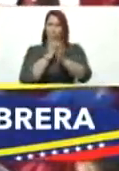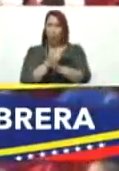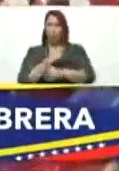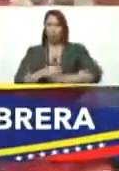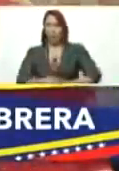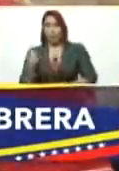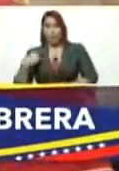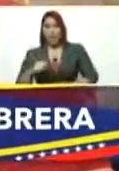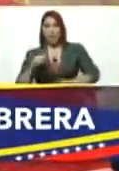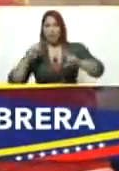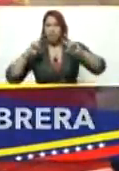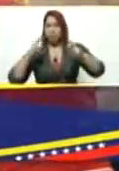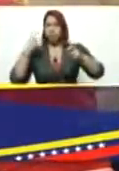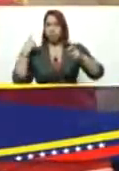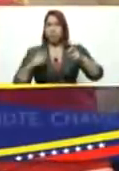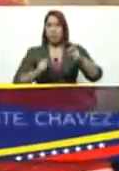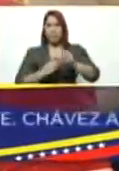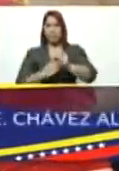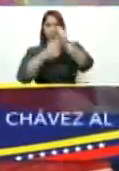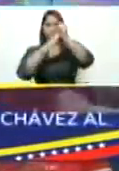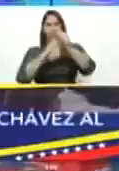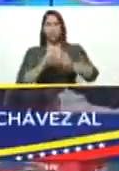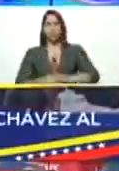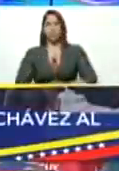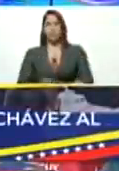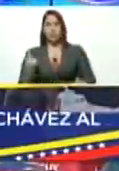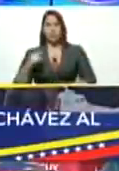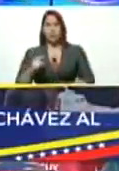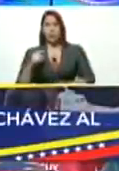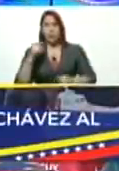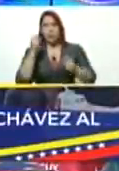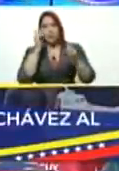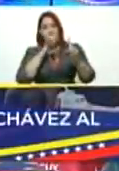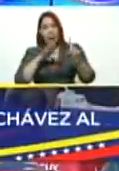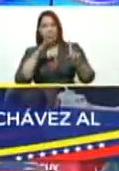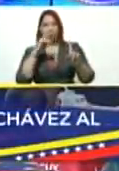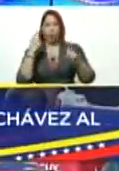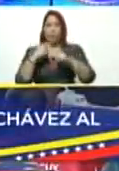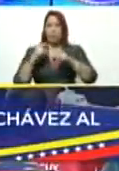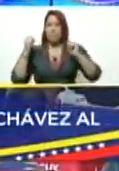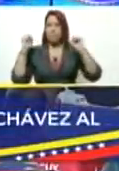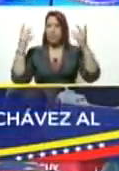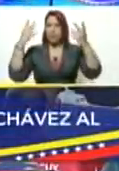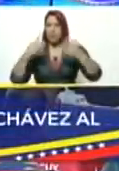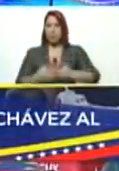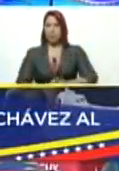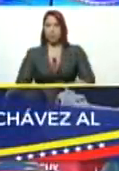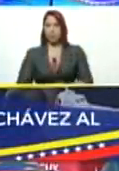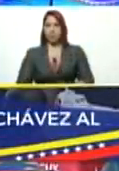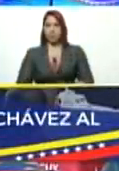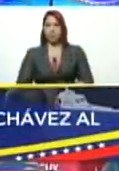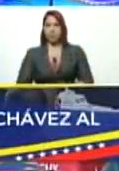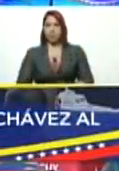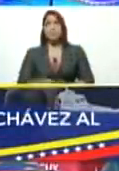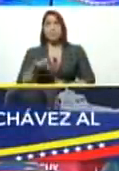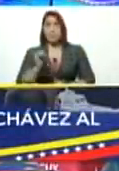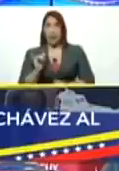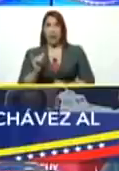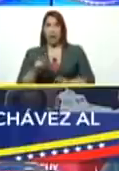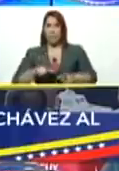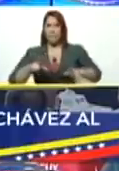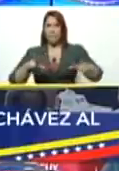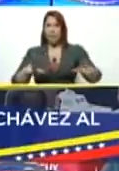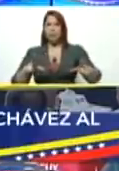temática tiene su liderazgo tiene su encanto tiene su magia y está el espacio de la